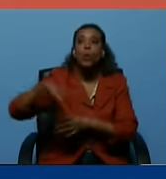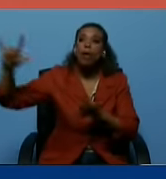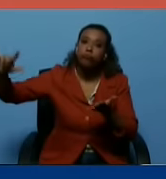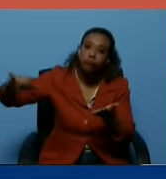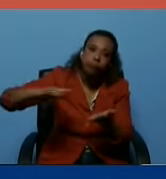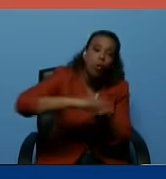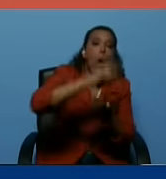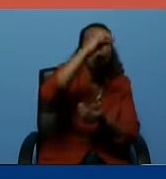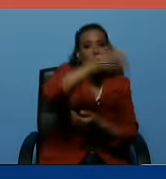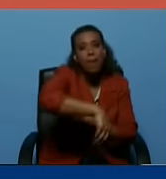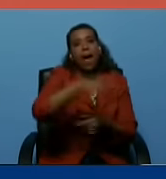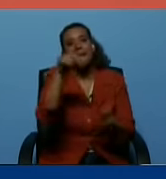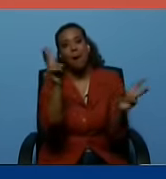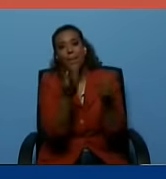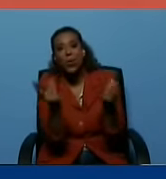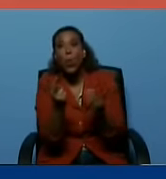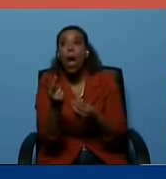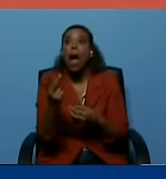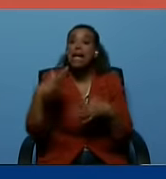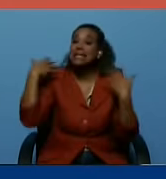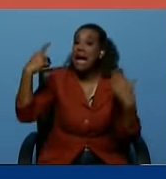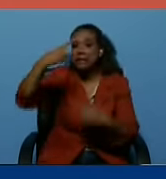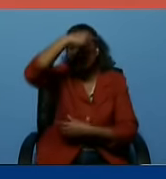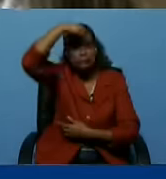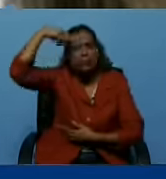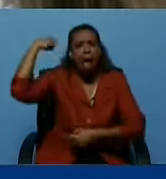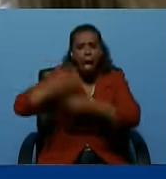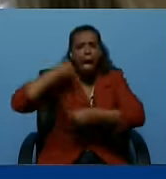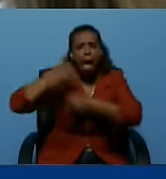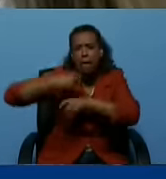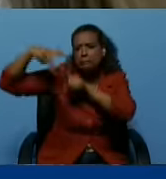vengan. Están sobreexplotados en el exterior.